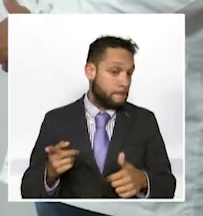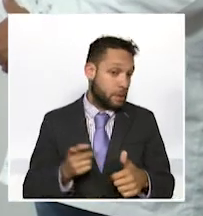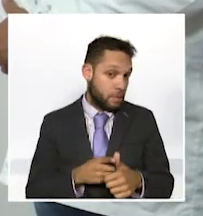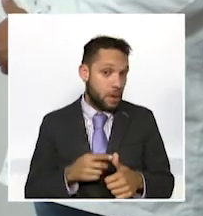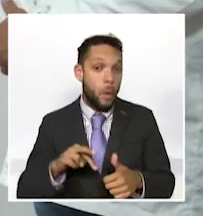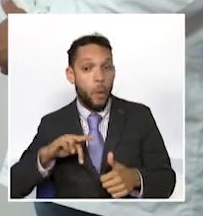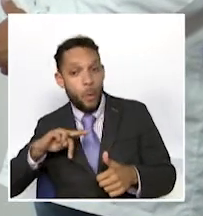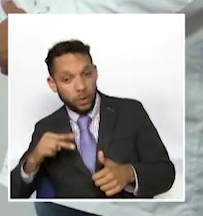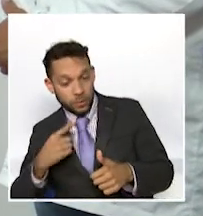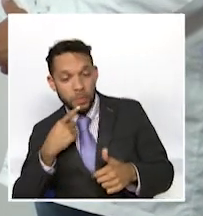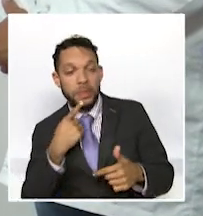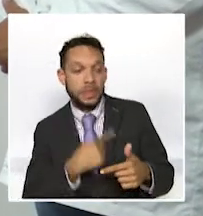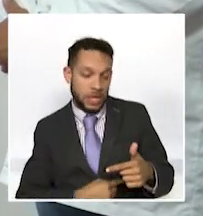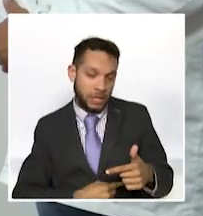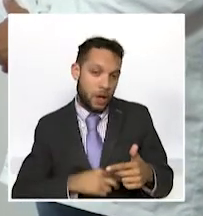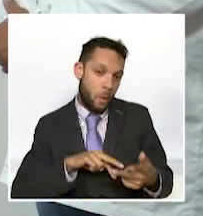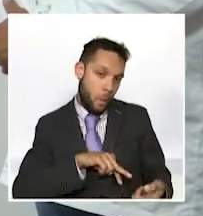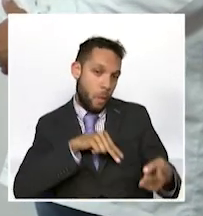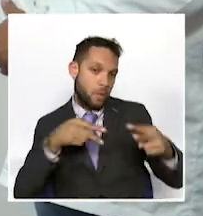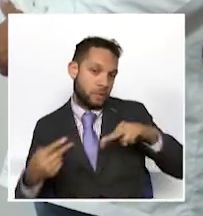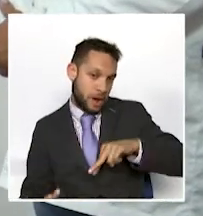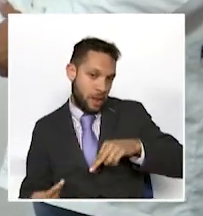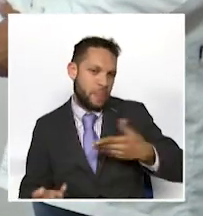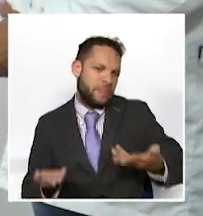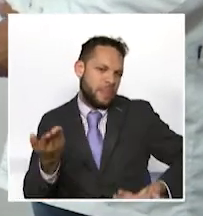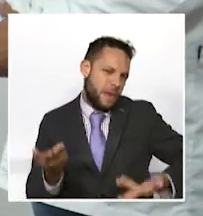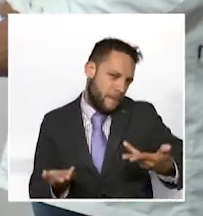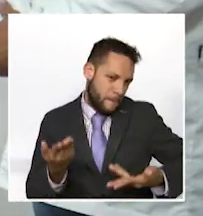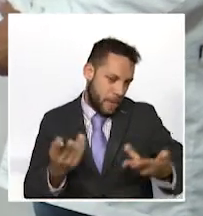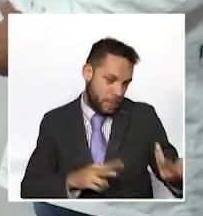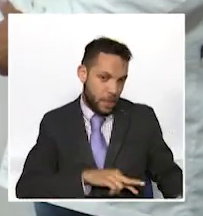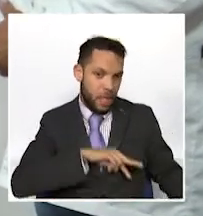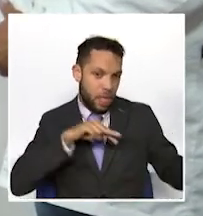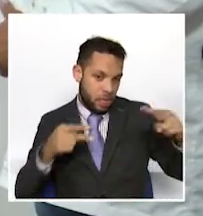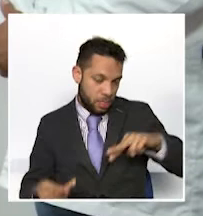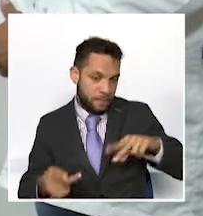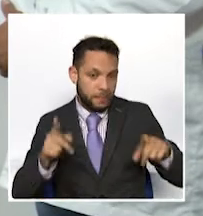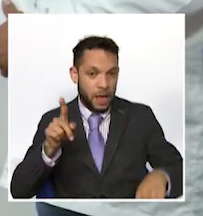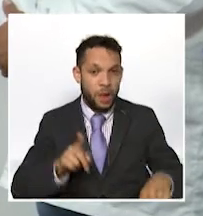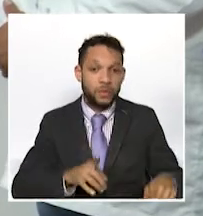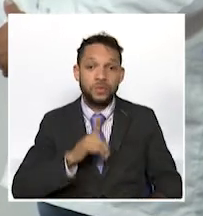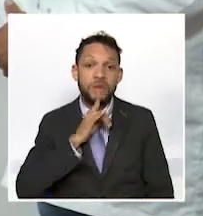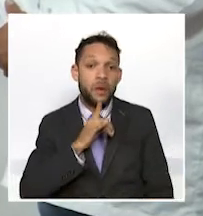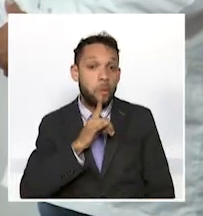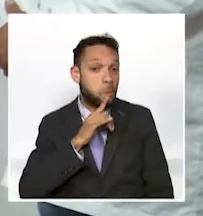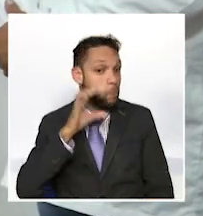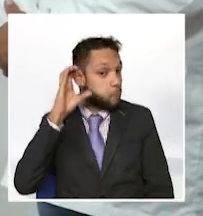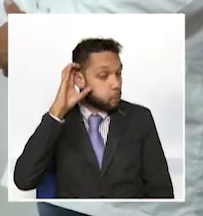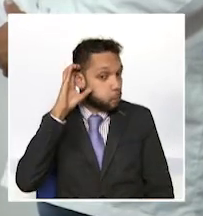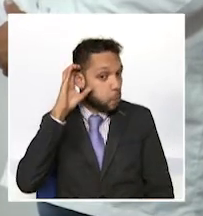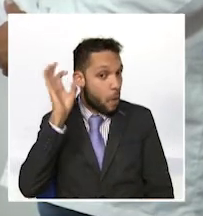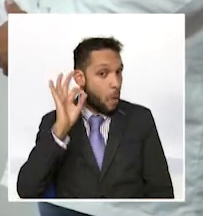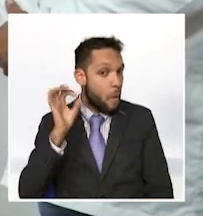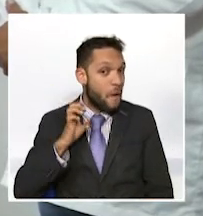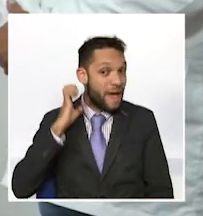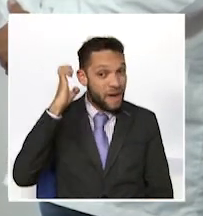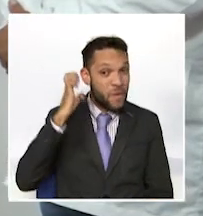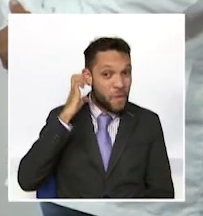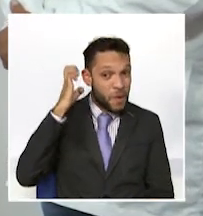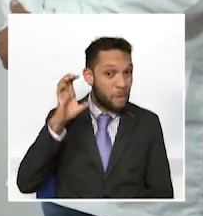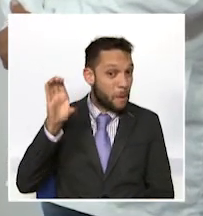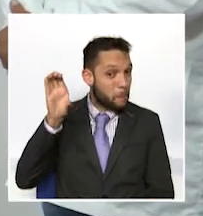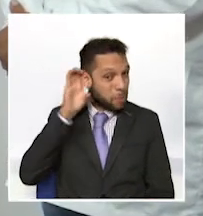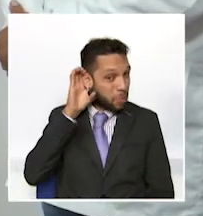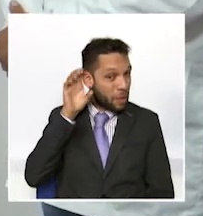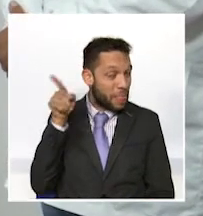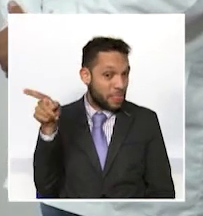de quiropraxia, ya que la quiropraxia tiene diferentes raíces. Está la quiropraxia americana, la quiropraxia europea y la ayurveda. Dependiendo de la